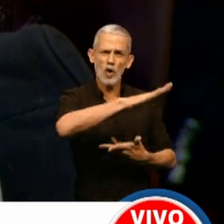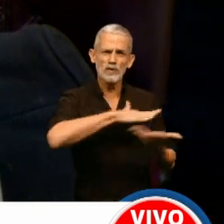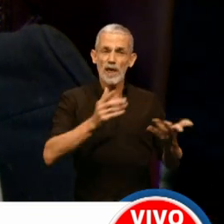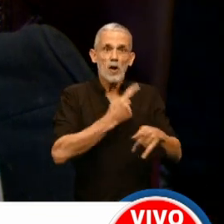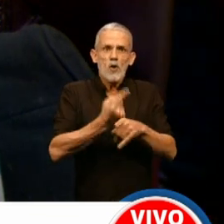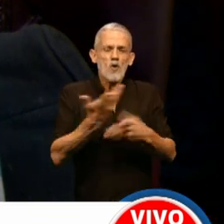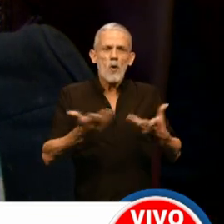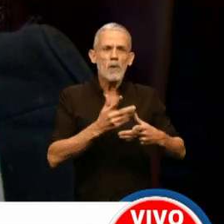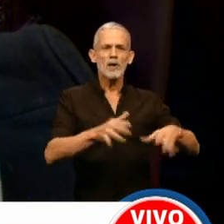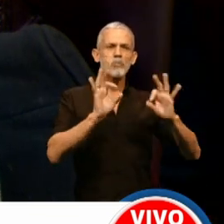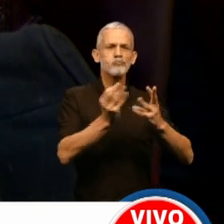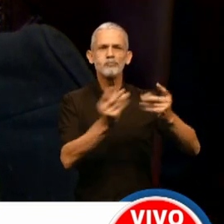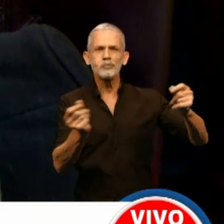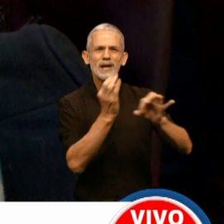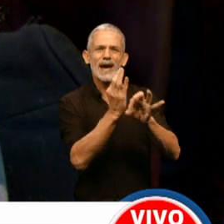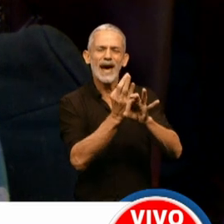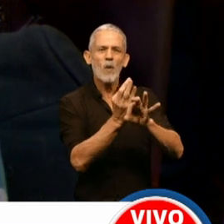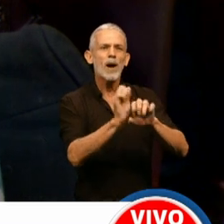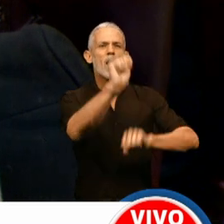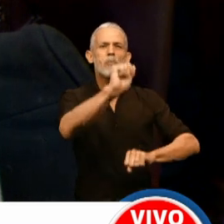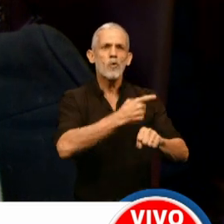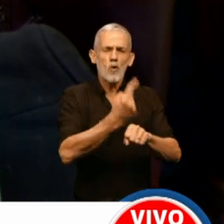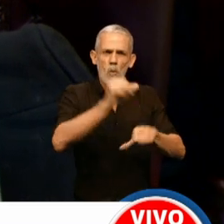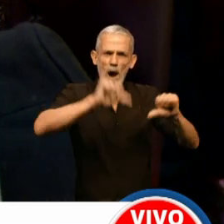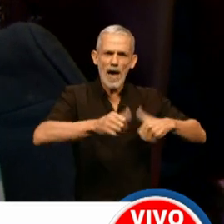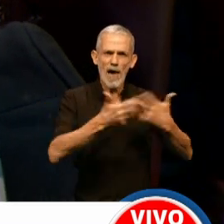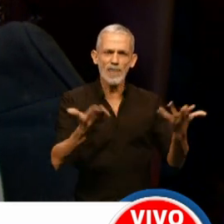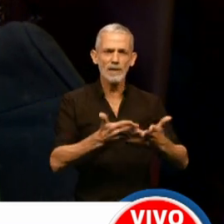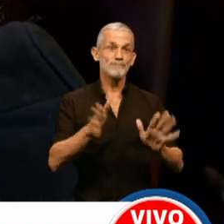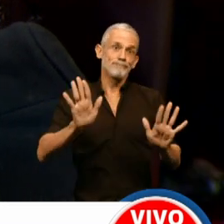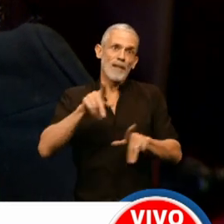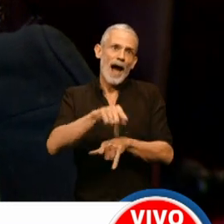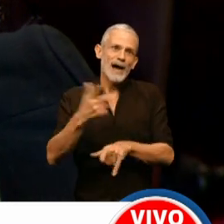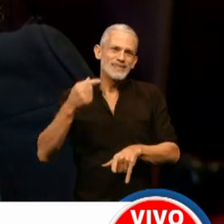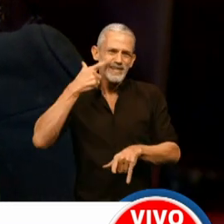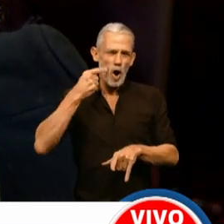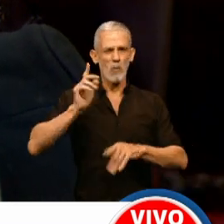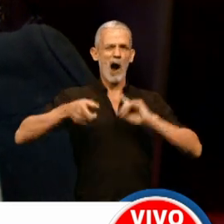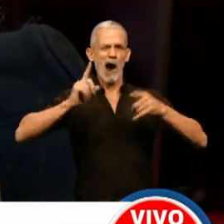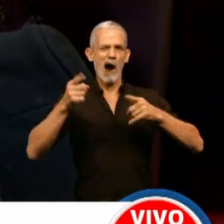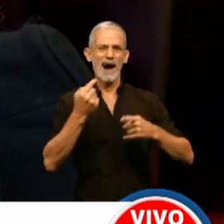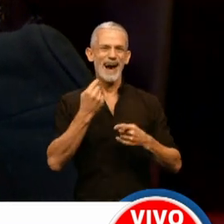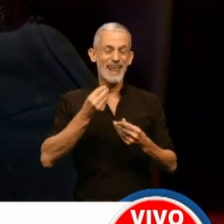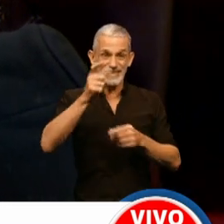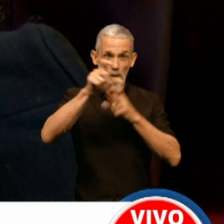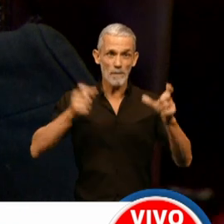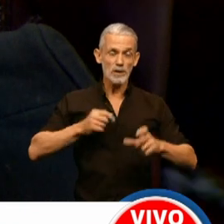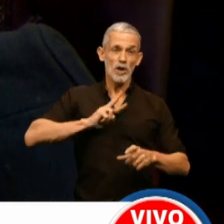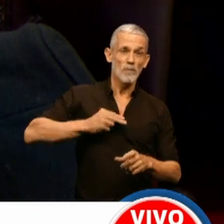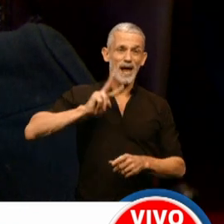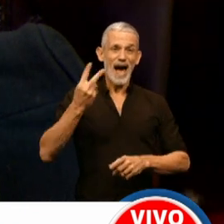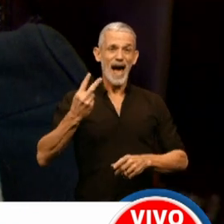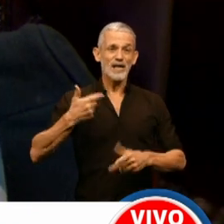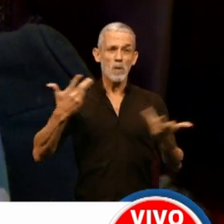completar sus trayectorias de educación formal este argumento implícitamente cree que las personas travestis y